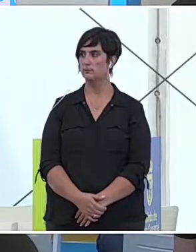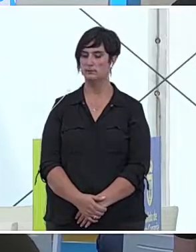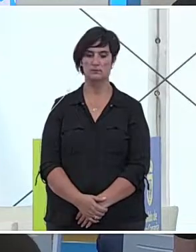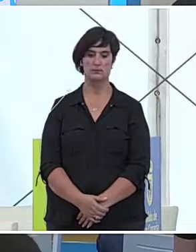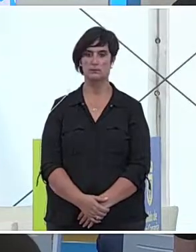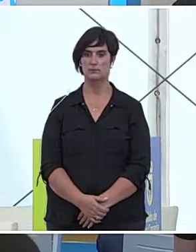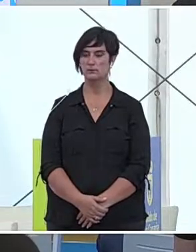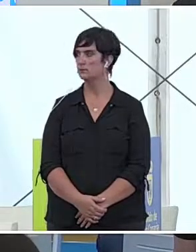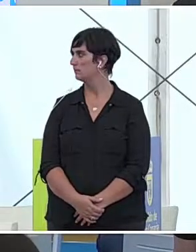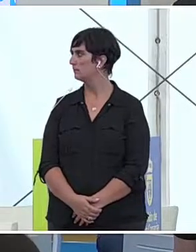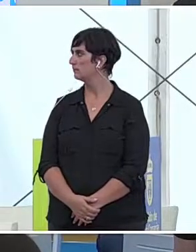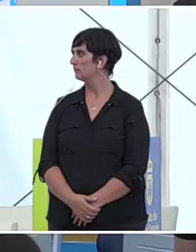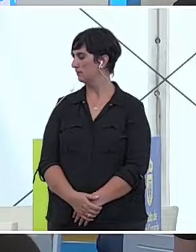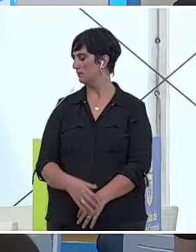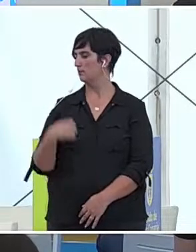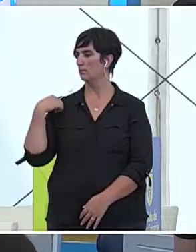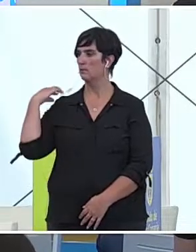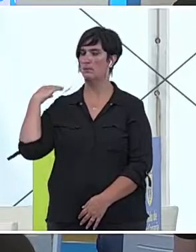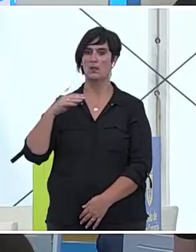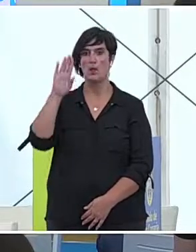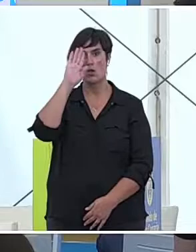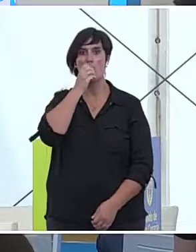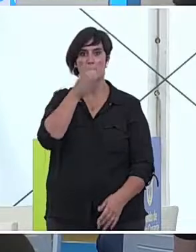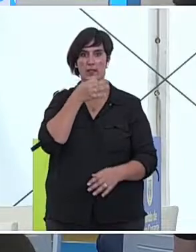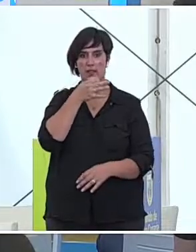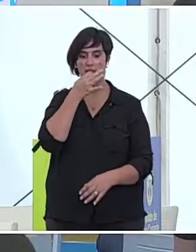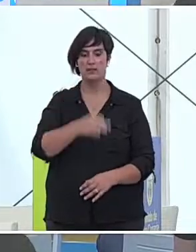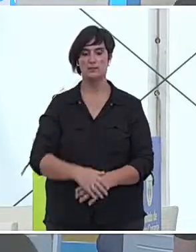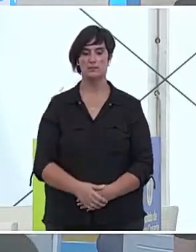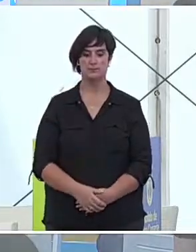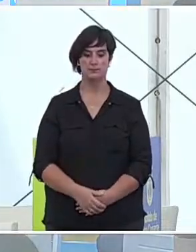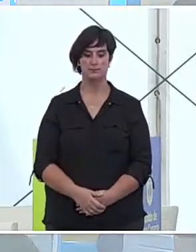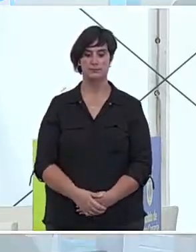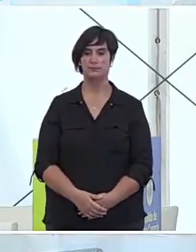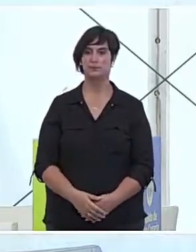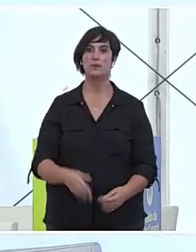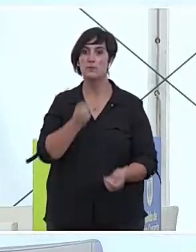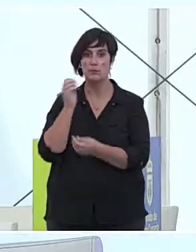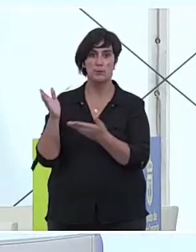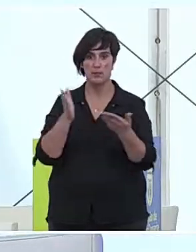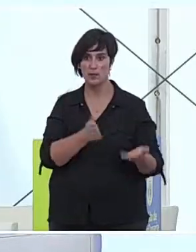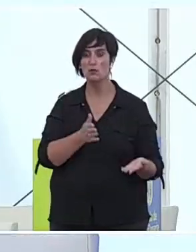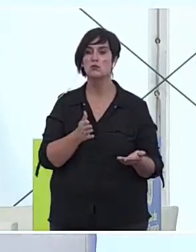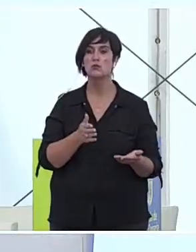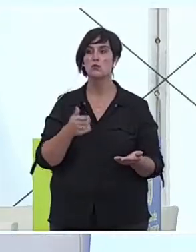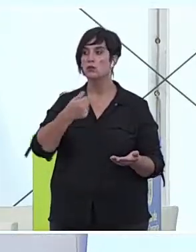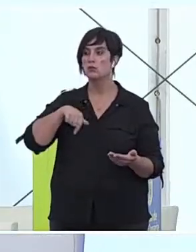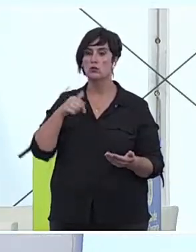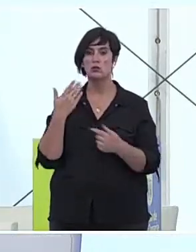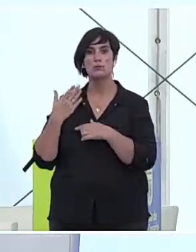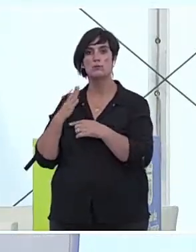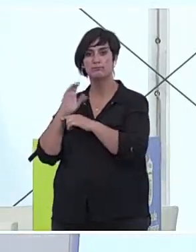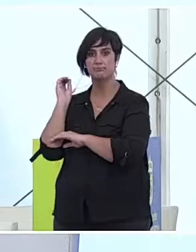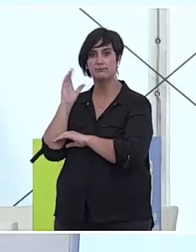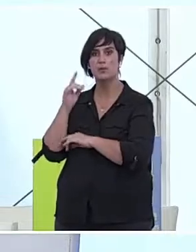Dice María que se me ve el cable. Hola, buenas tardes. Bueno, bienvenidos. Nosotros vamos a